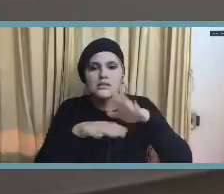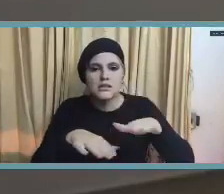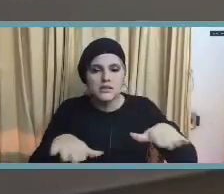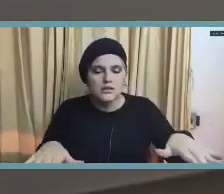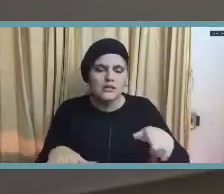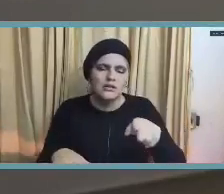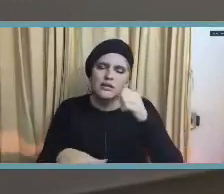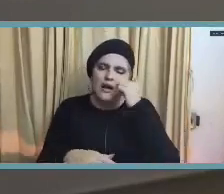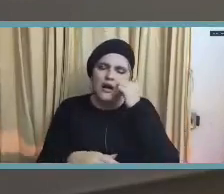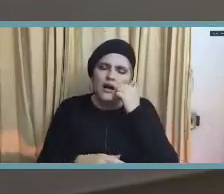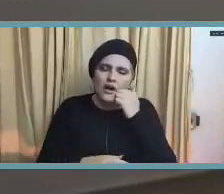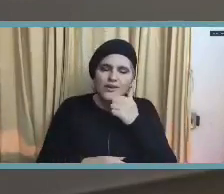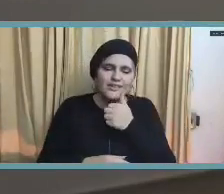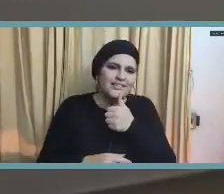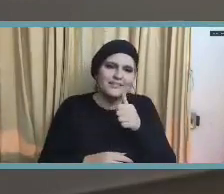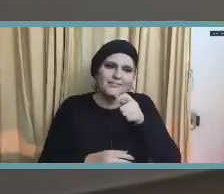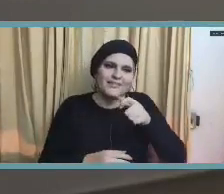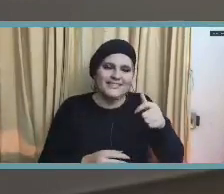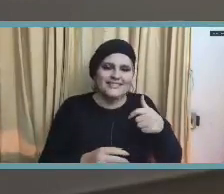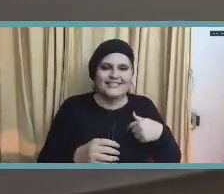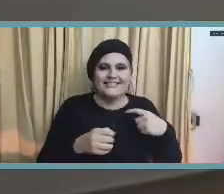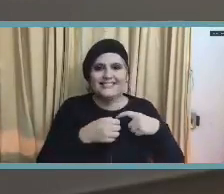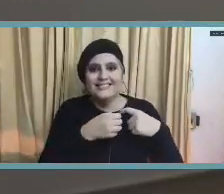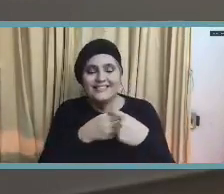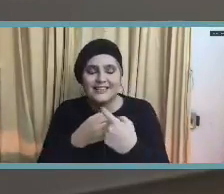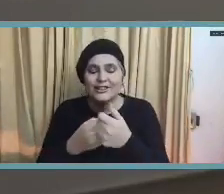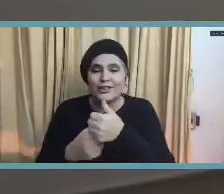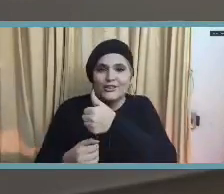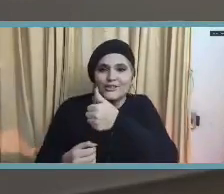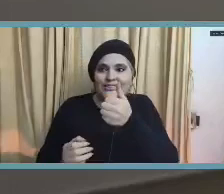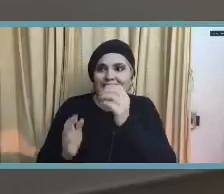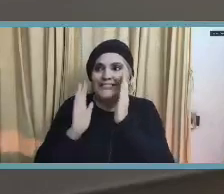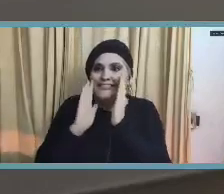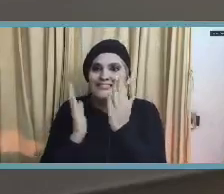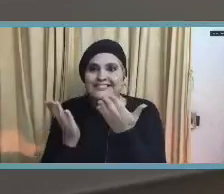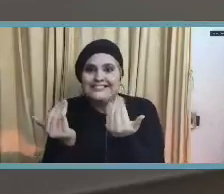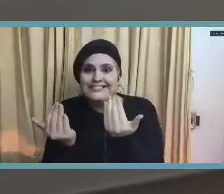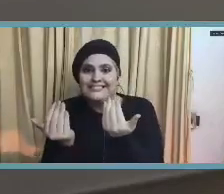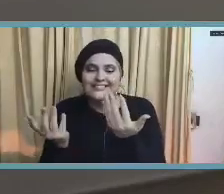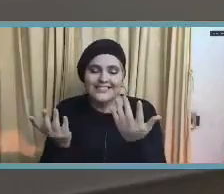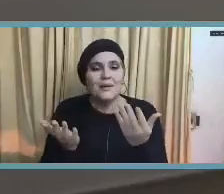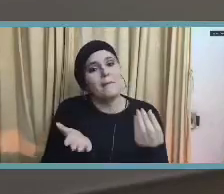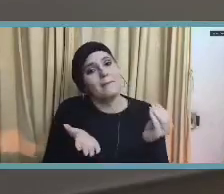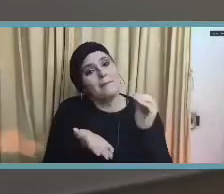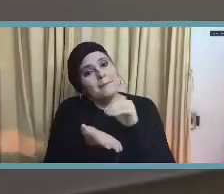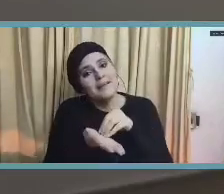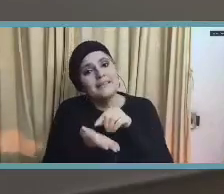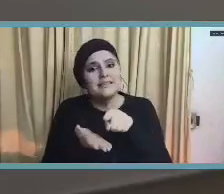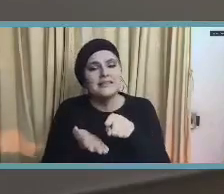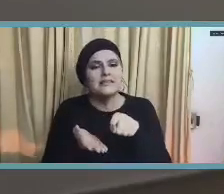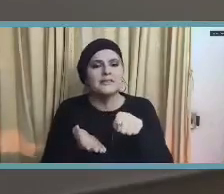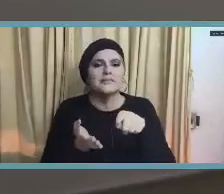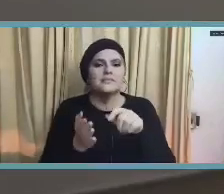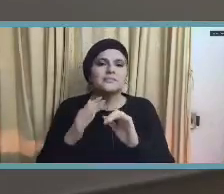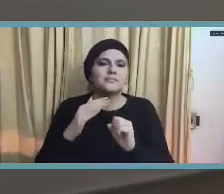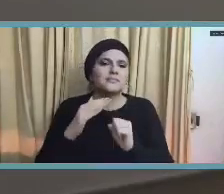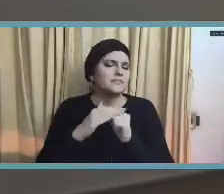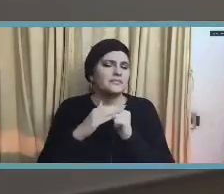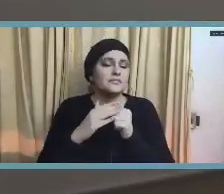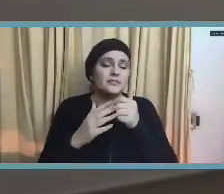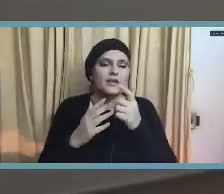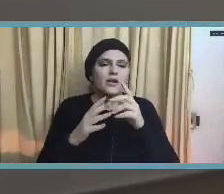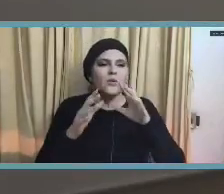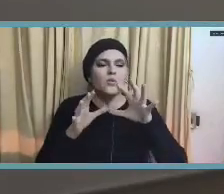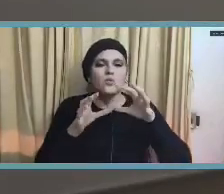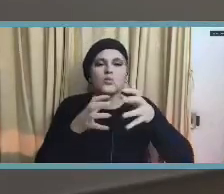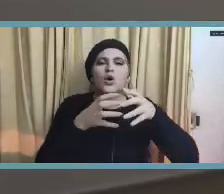que sabemos que hay expectativa con su presentación de hoy día. Ella además dirige la unidad de estudios de nuestra fundación, donde estamos tratando de